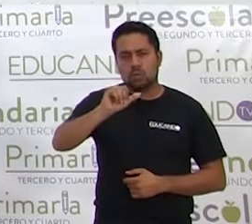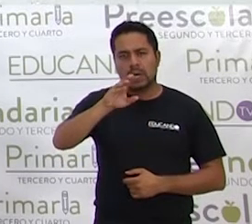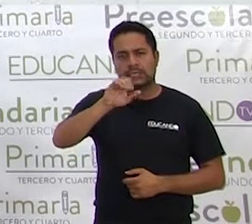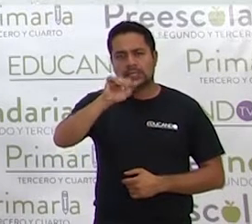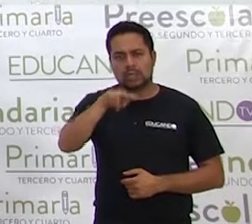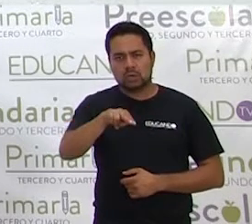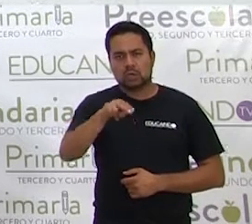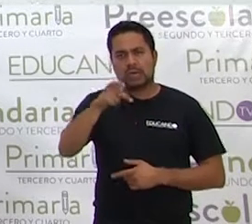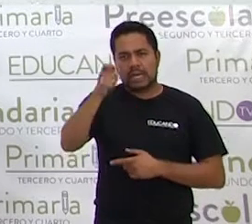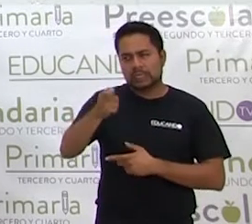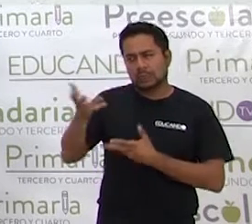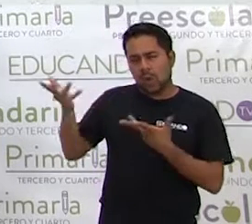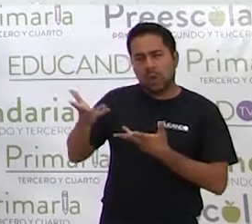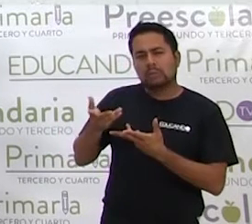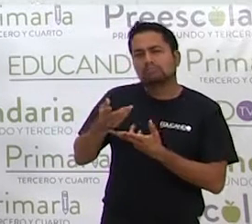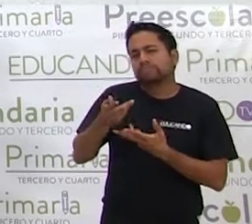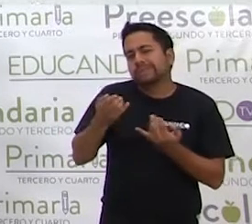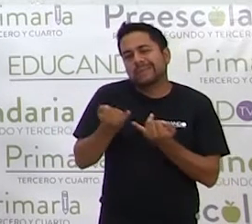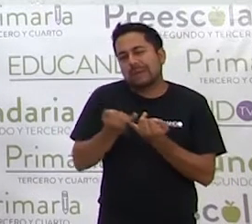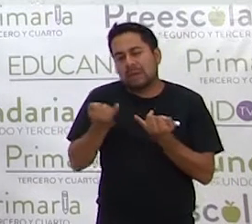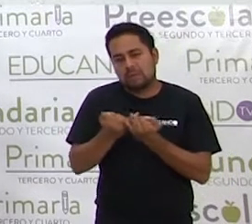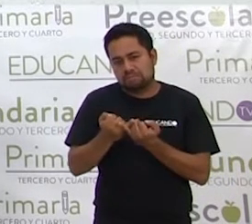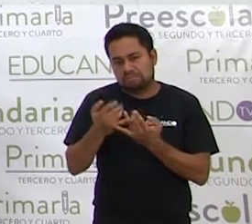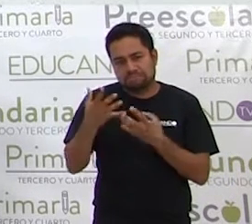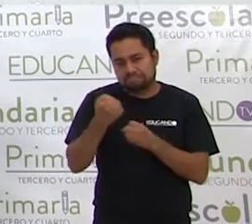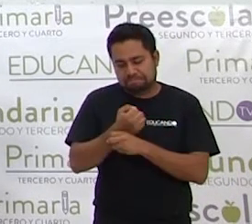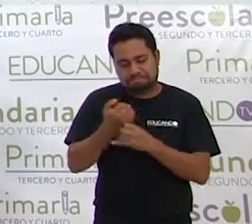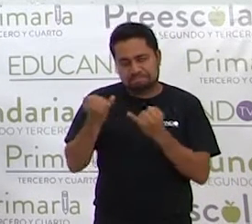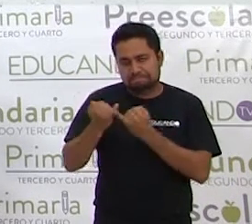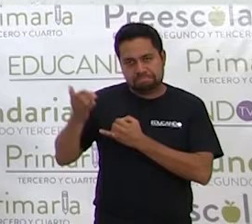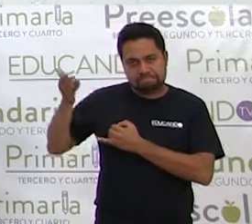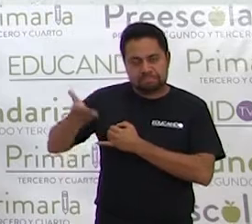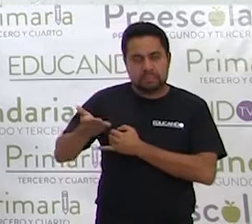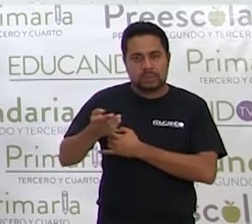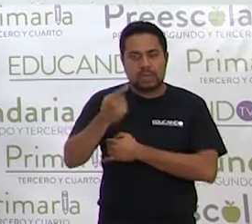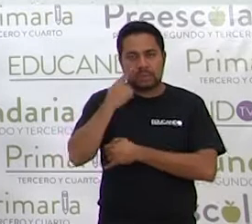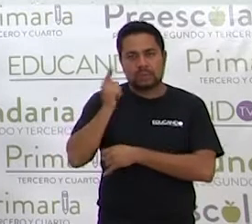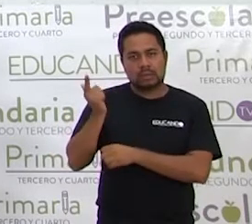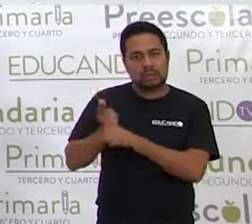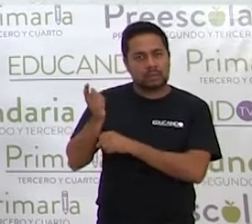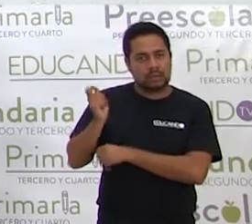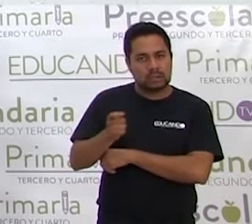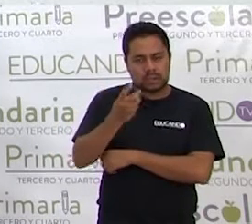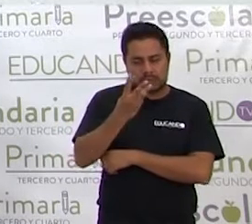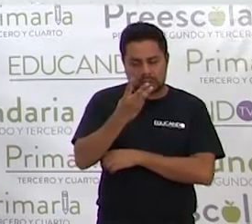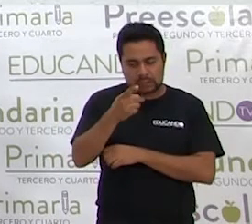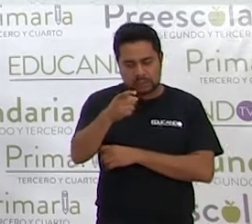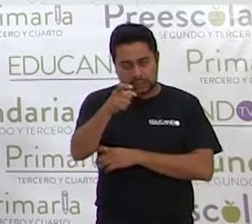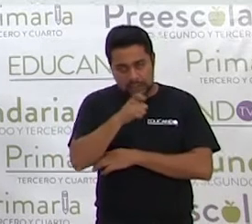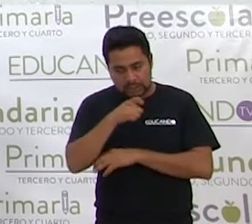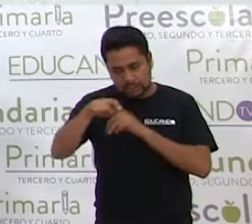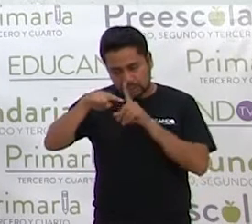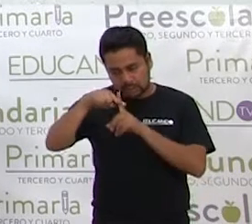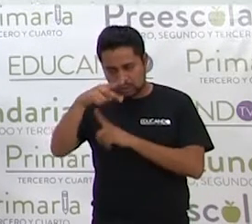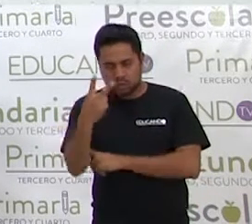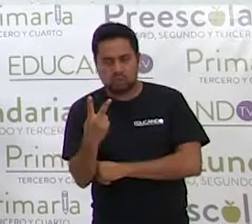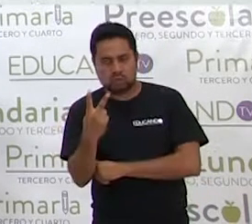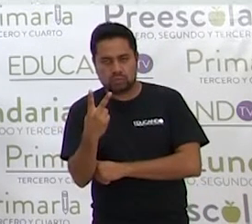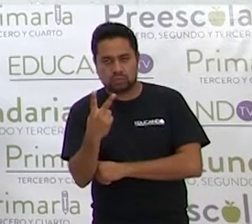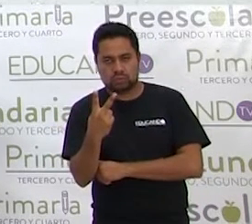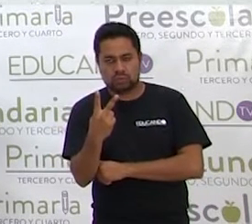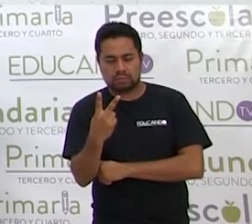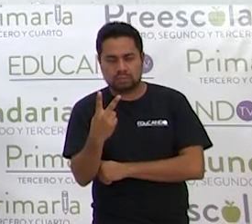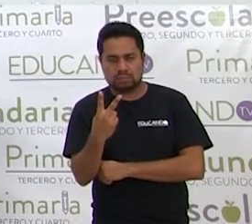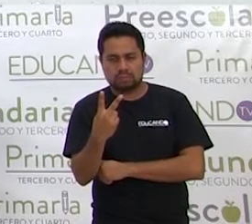ecuación es una igualdad si se dan cuenta 3 x 2 si es